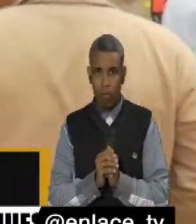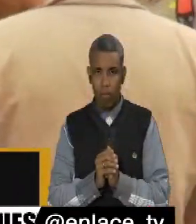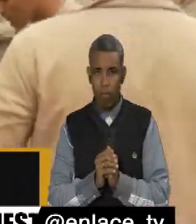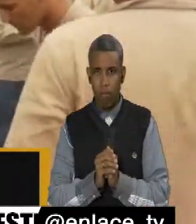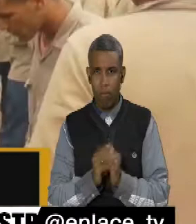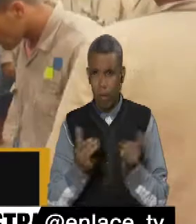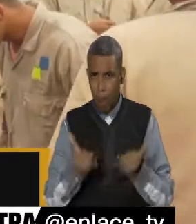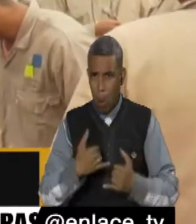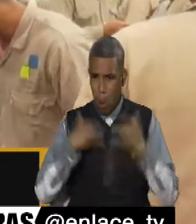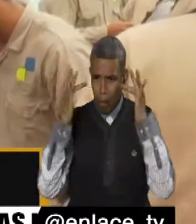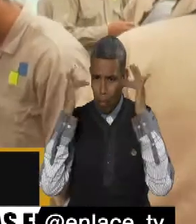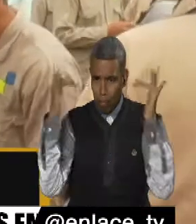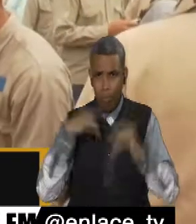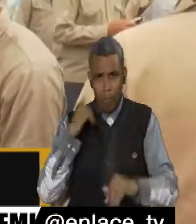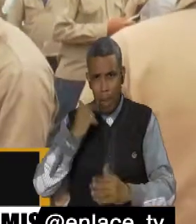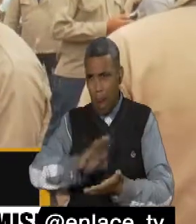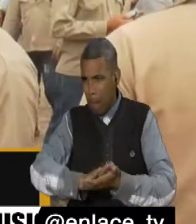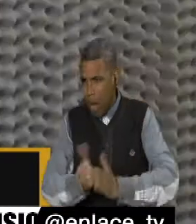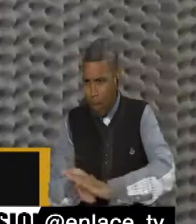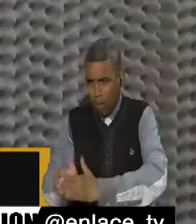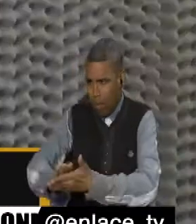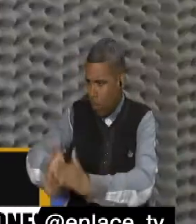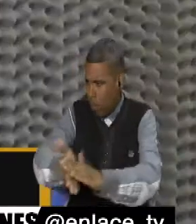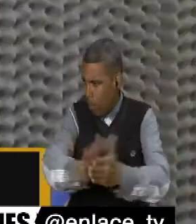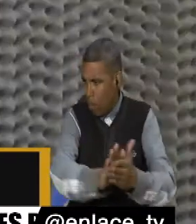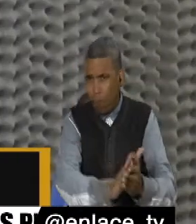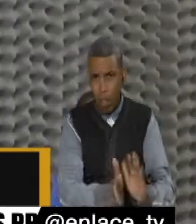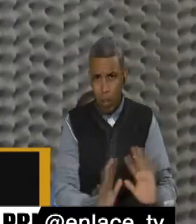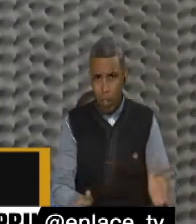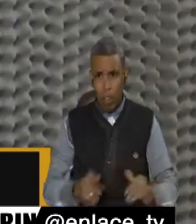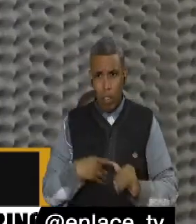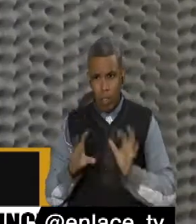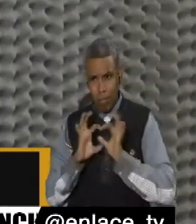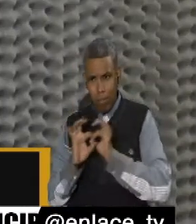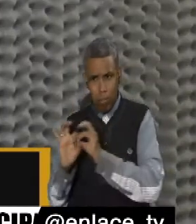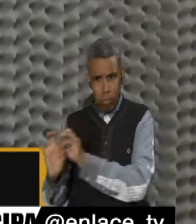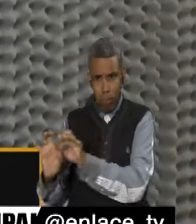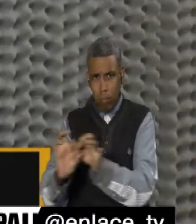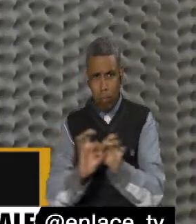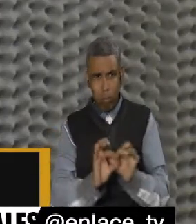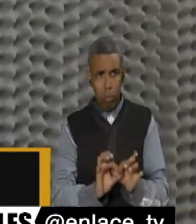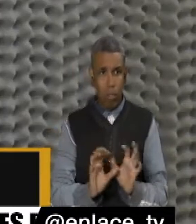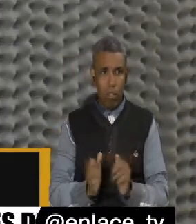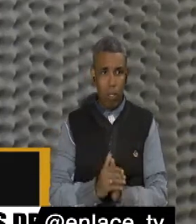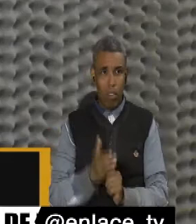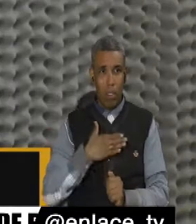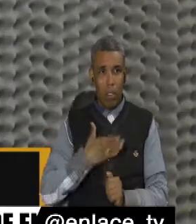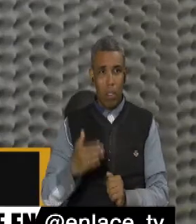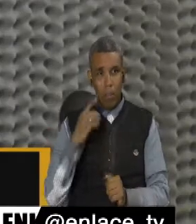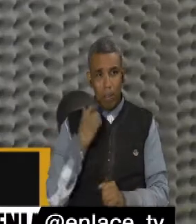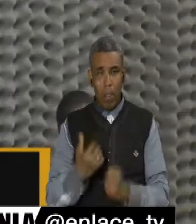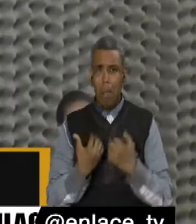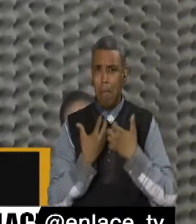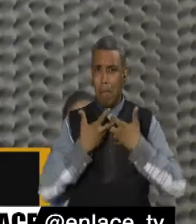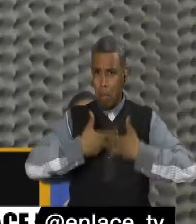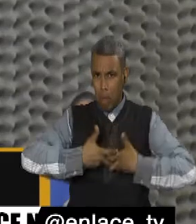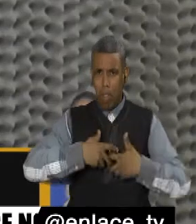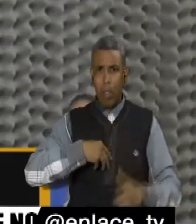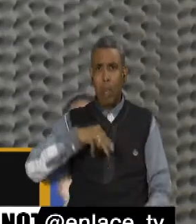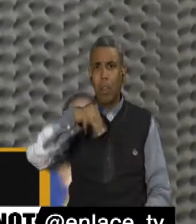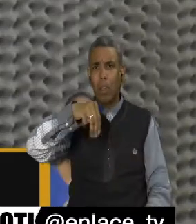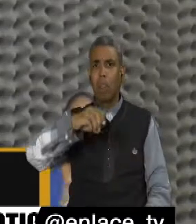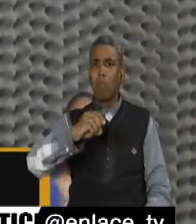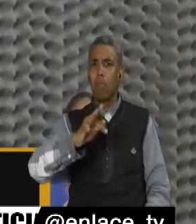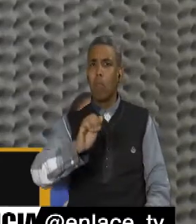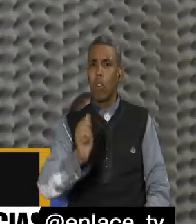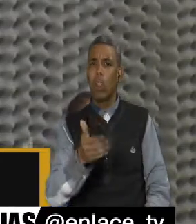trabajadores. Para nosotros los proveedores y los trabajadores son aliados estratégicos en la ejecución de proyectos y como muestra de nuestra política de